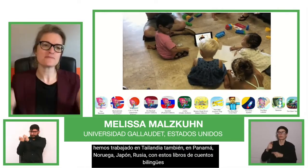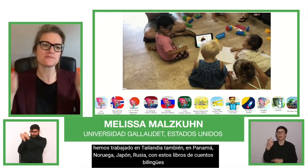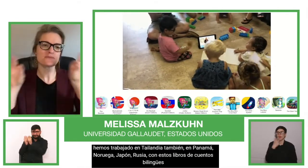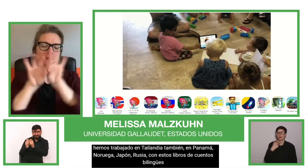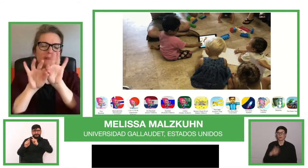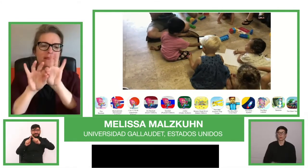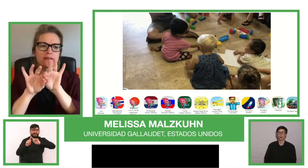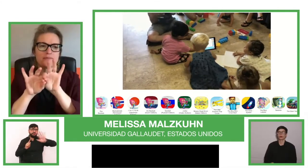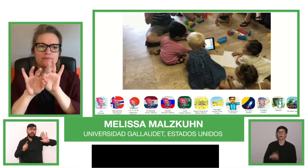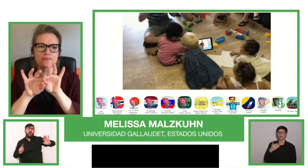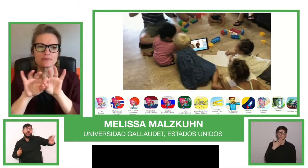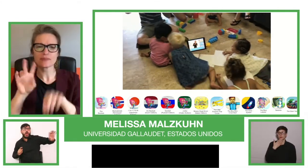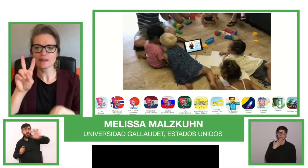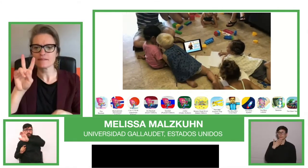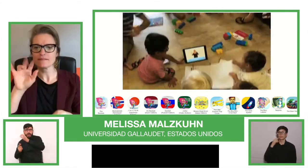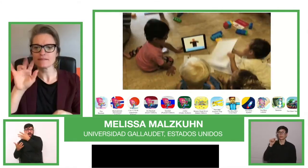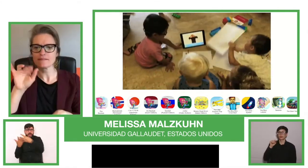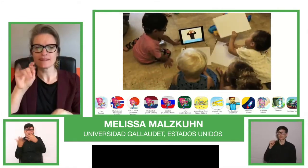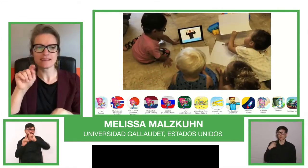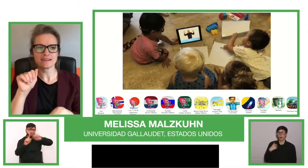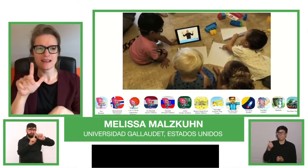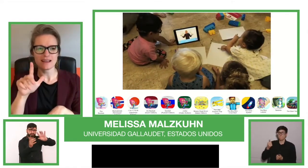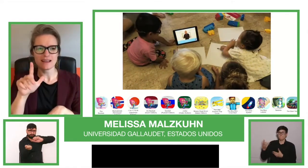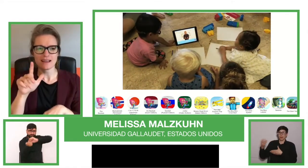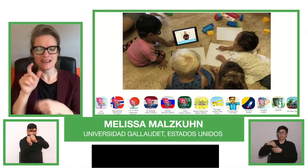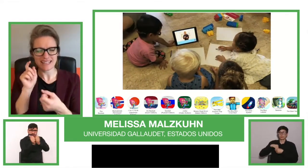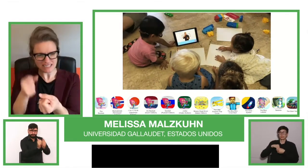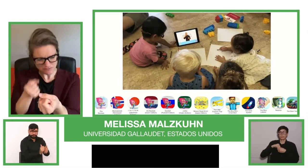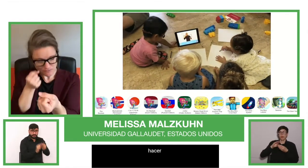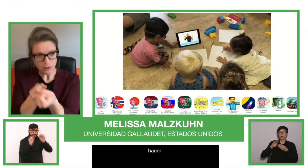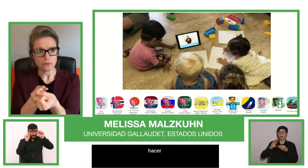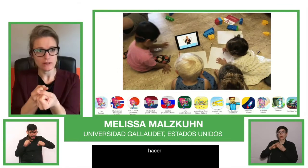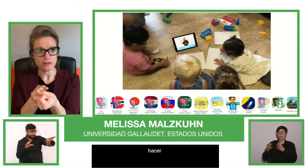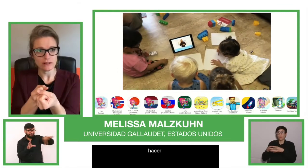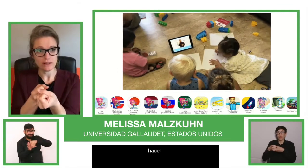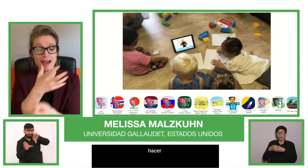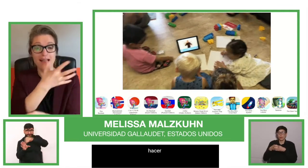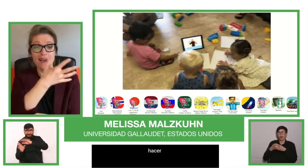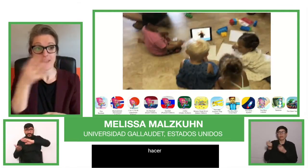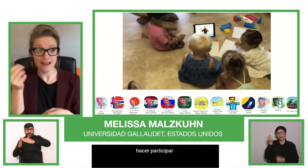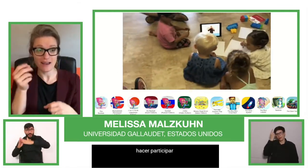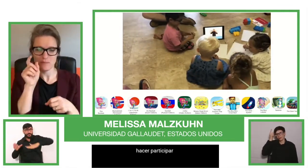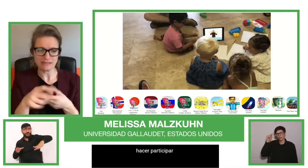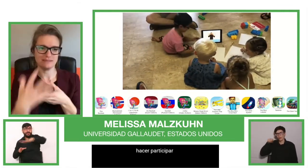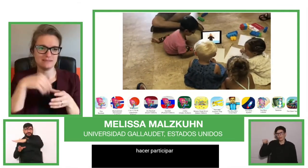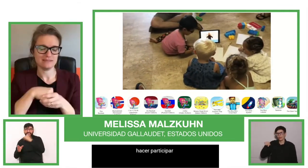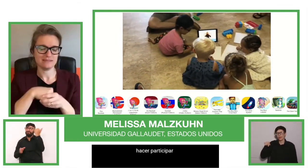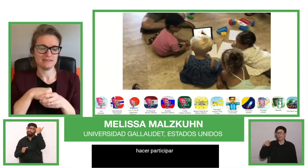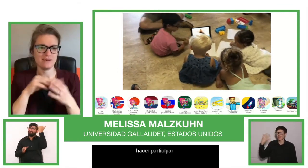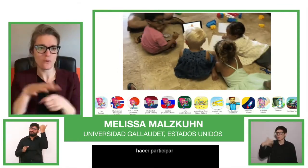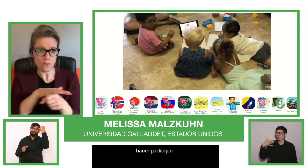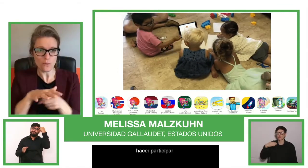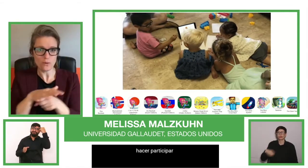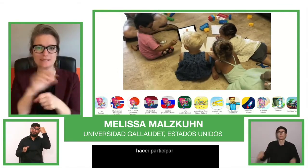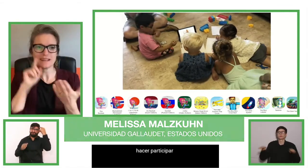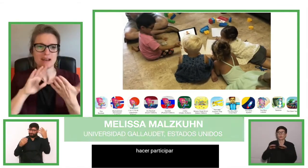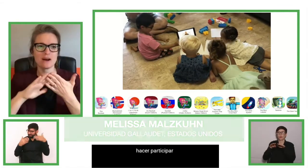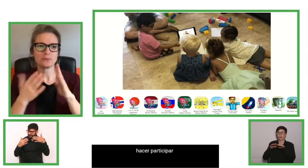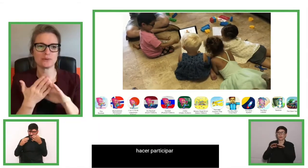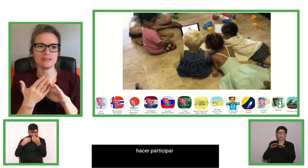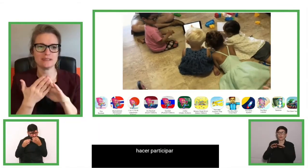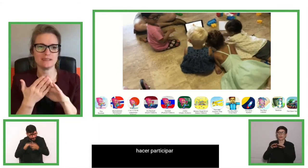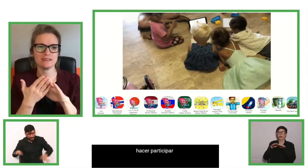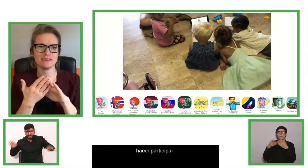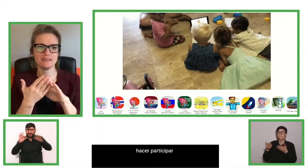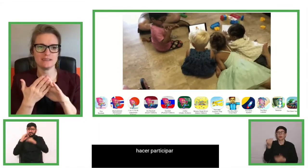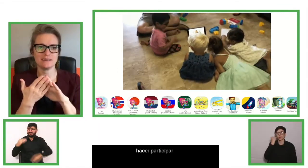y también hacer participar a la comunidad y para que la comunidad entienda la importancia de la igualdad para